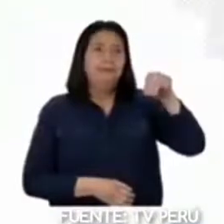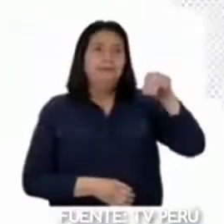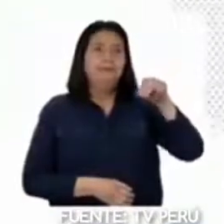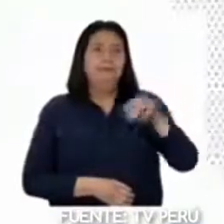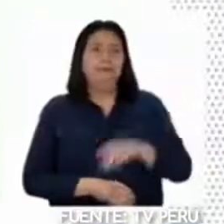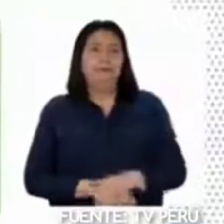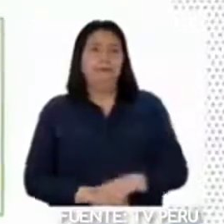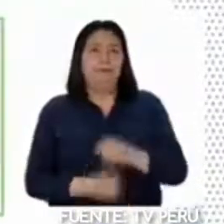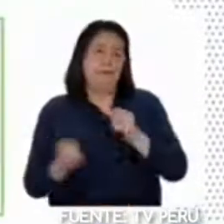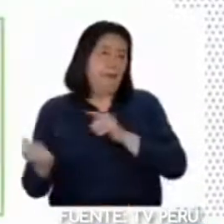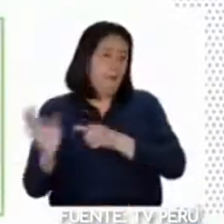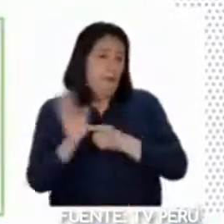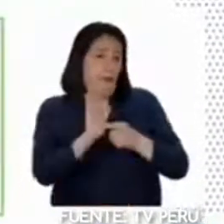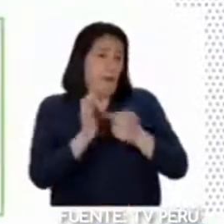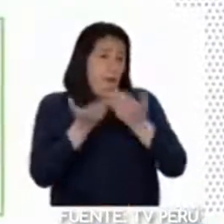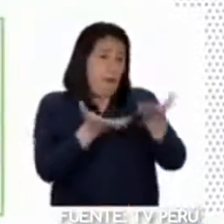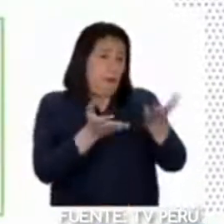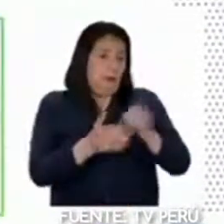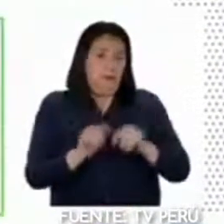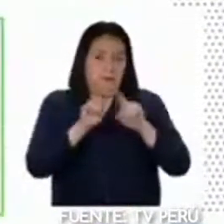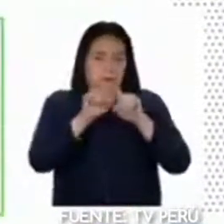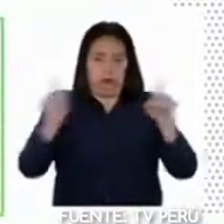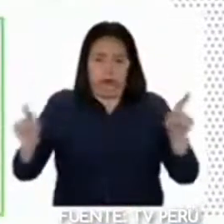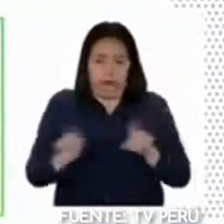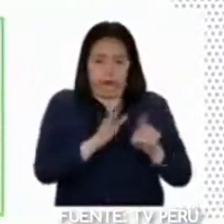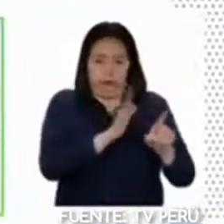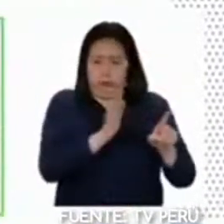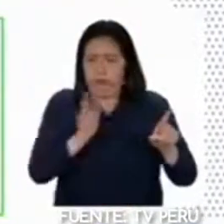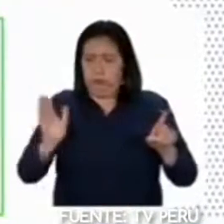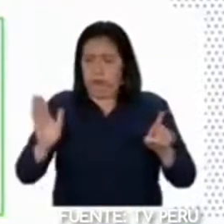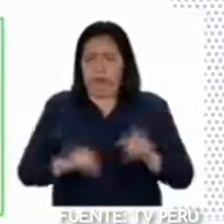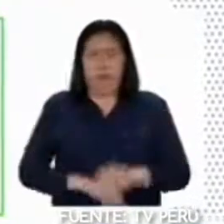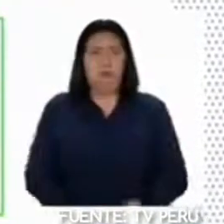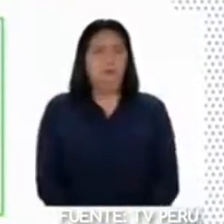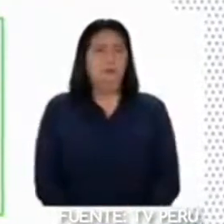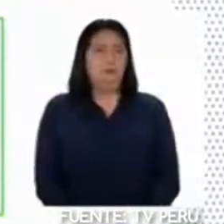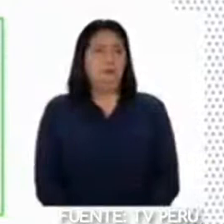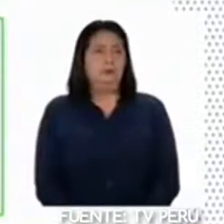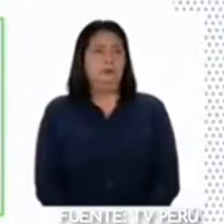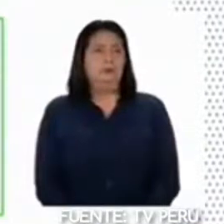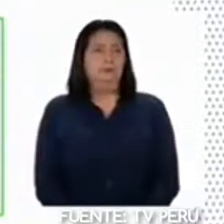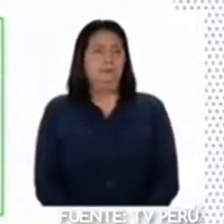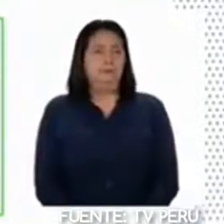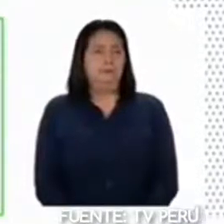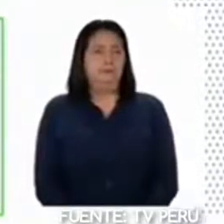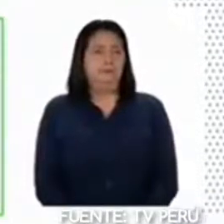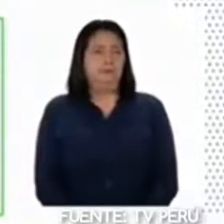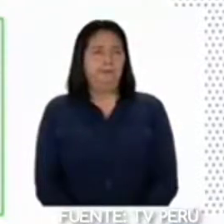Y se representa así en el tablero posicional.